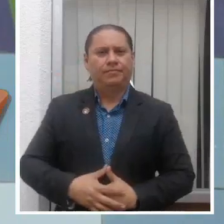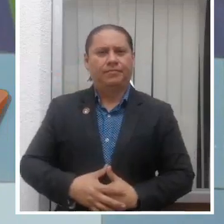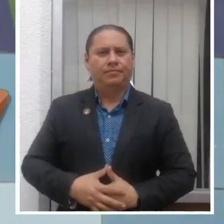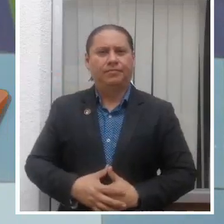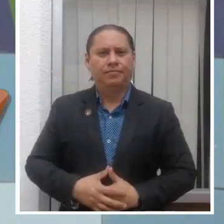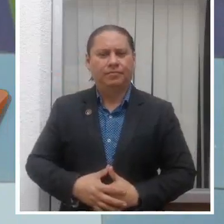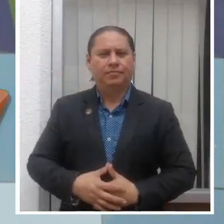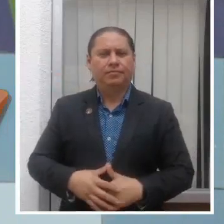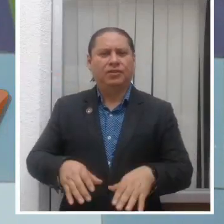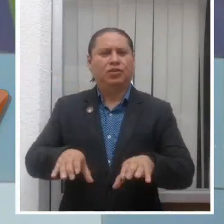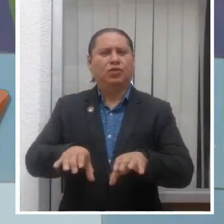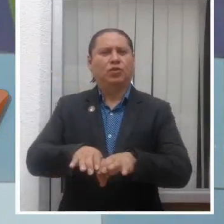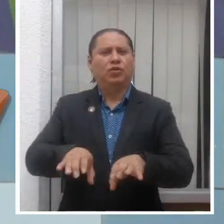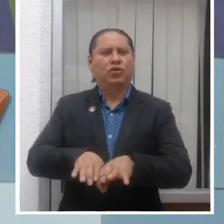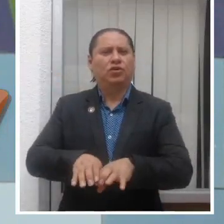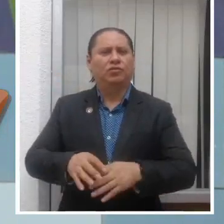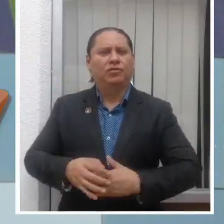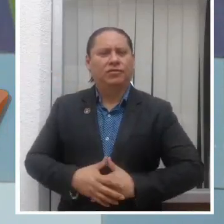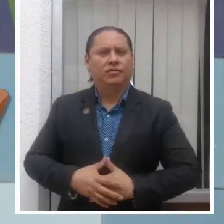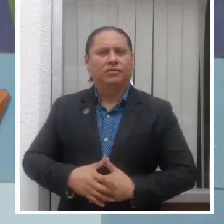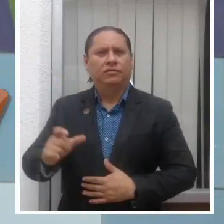Como cuando me presento